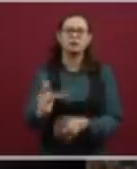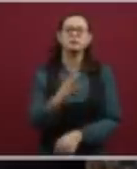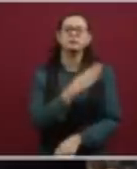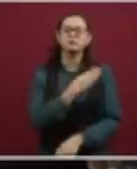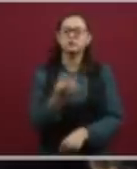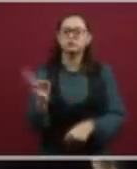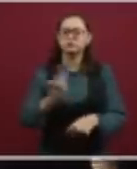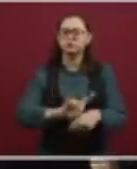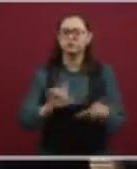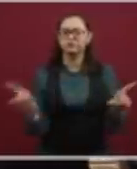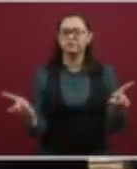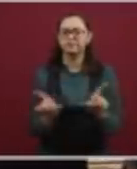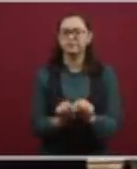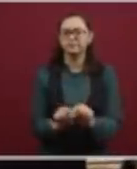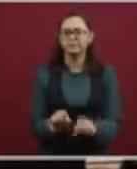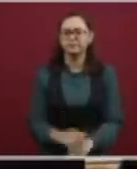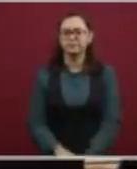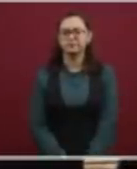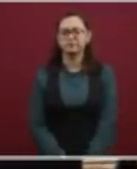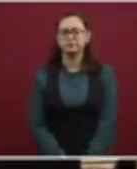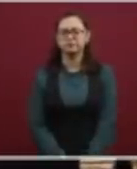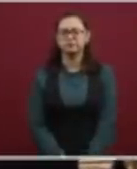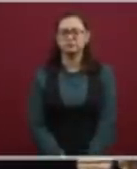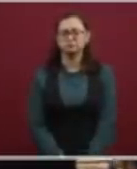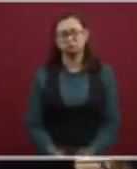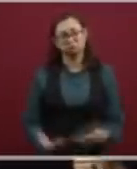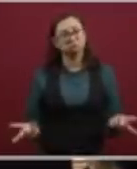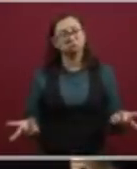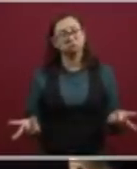Gracias. Bueno, pues ya está